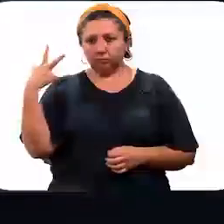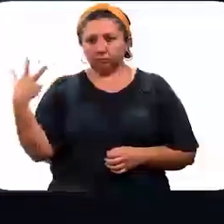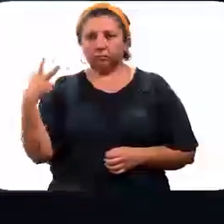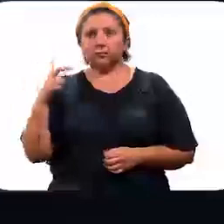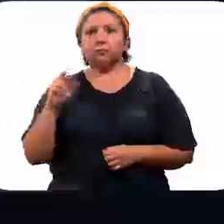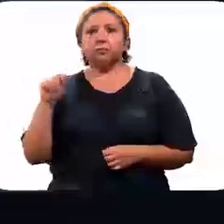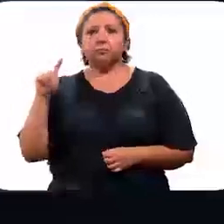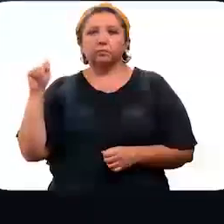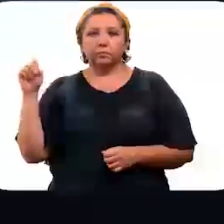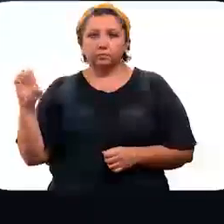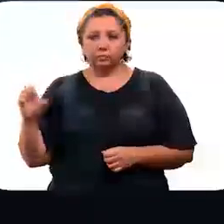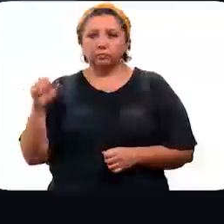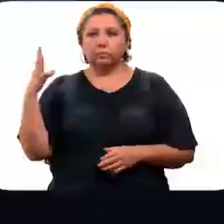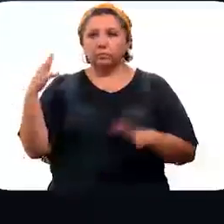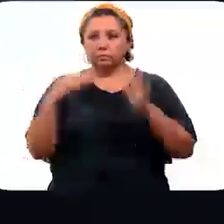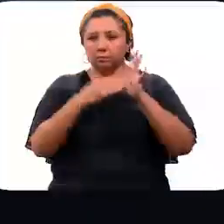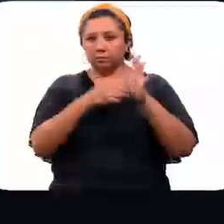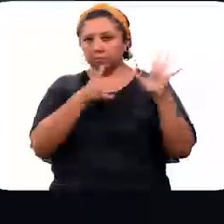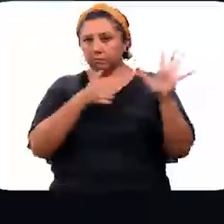11.738 en la zona oriente,